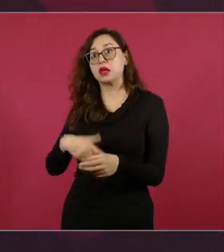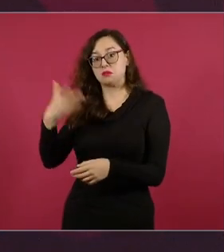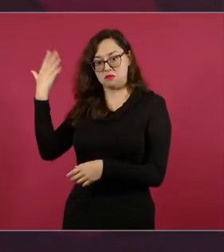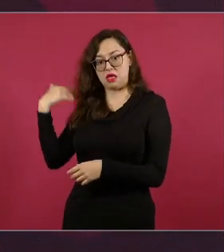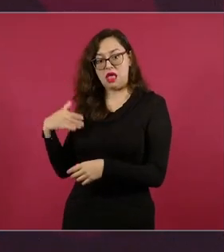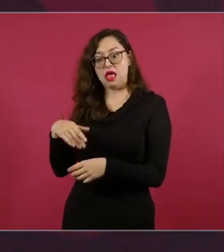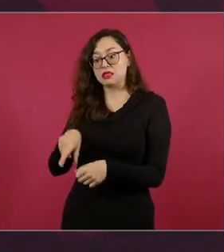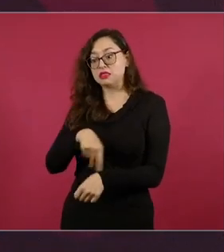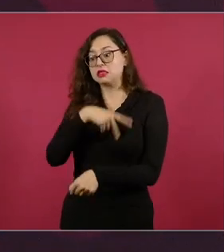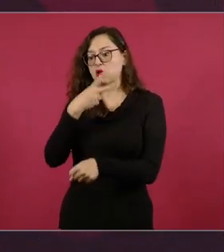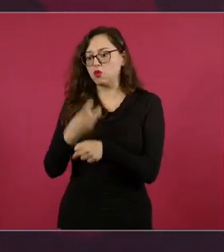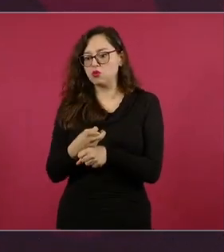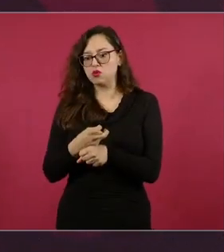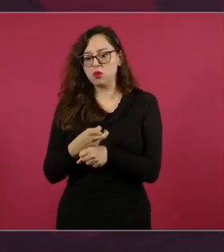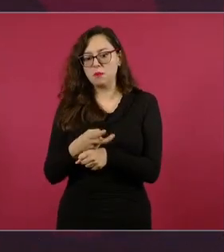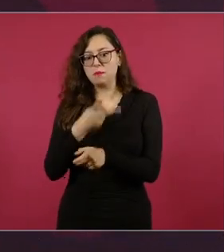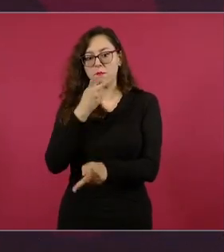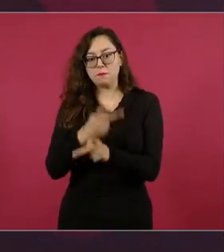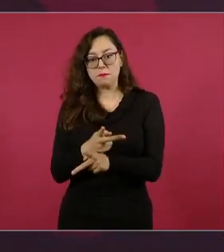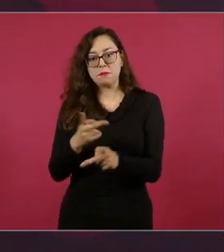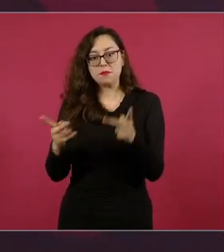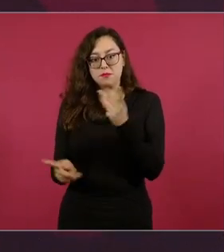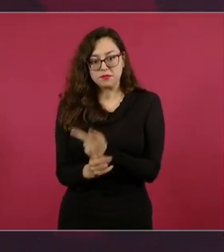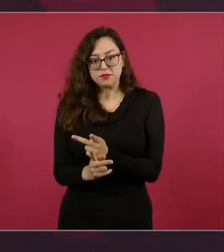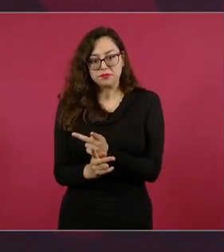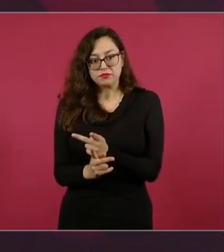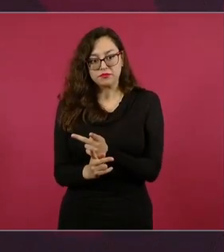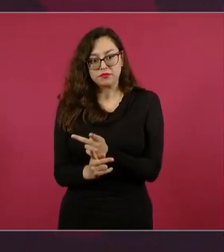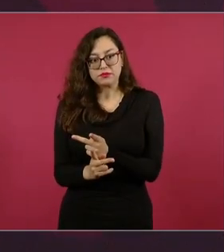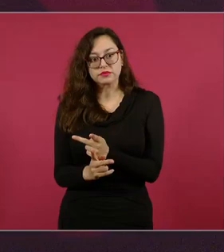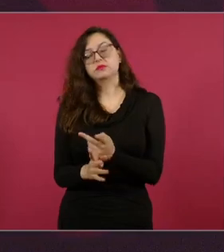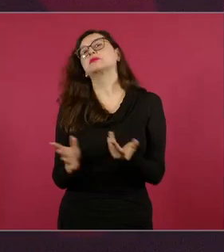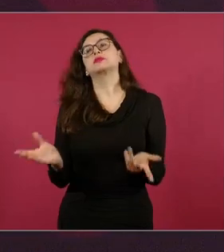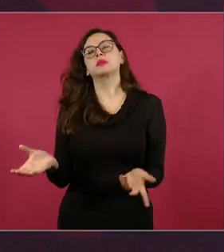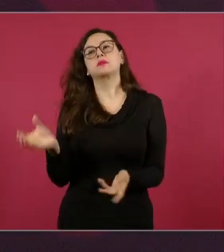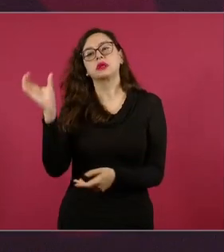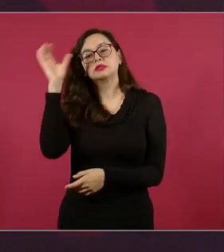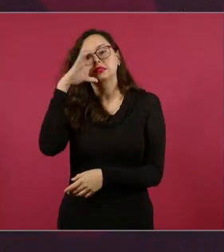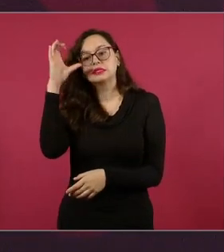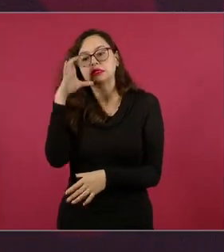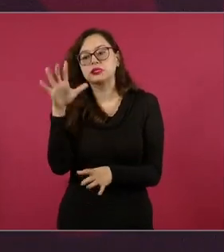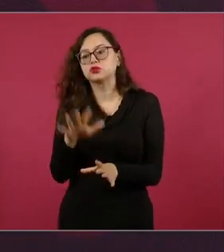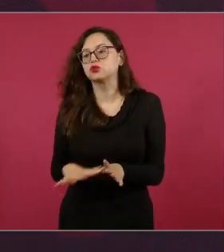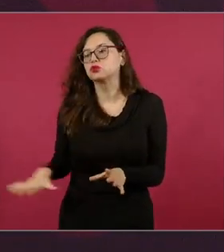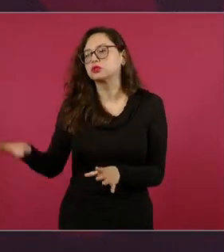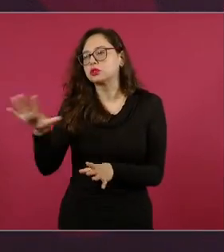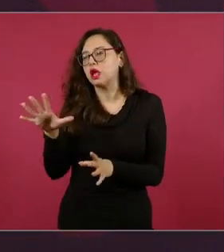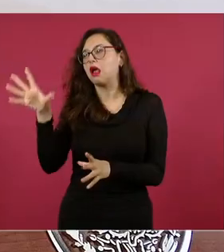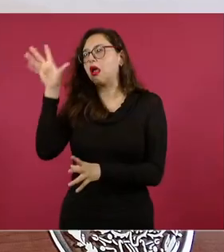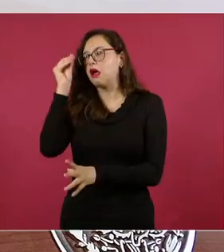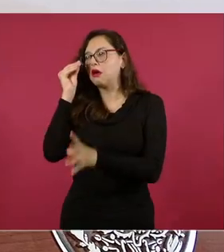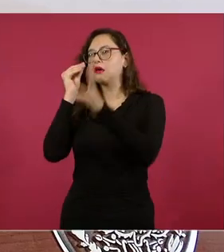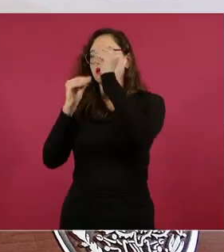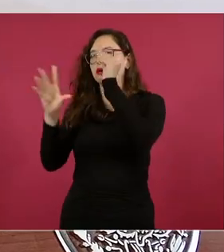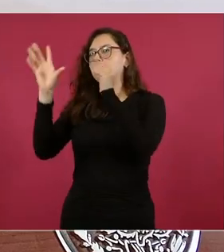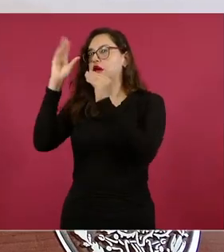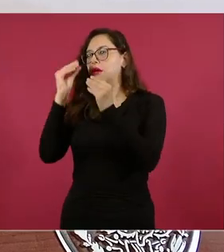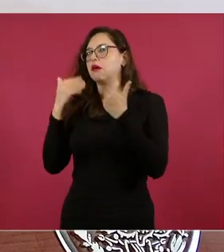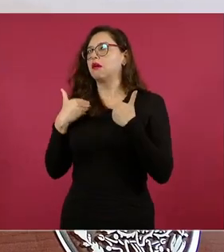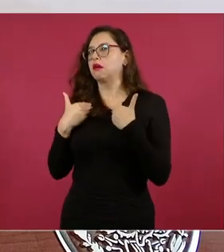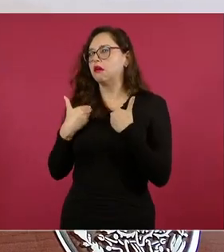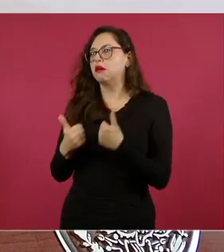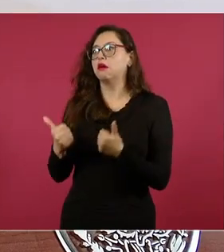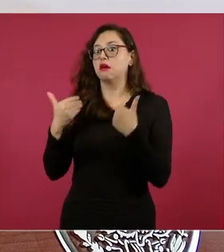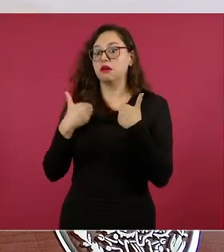la preparatoria, las ciencias sociales y luego llegar a la